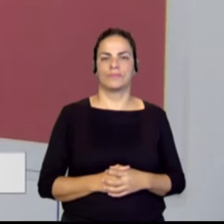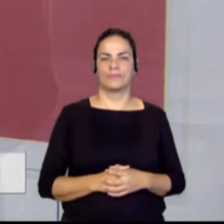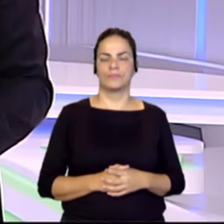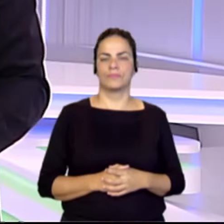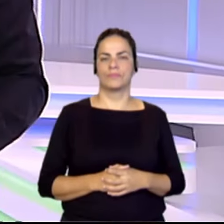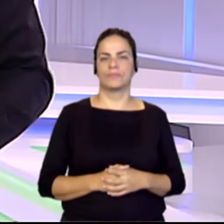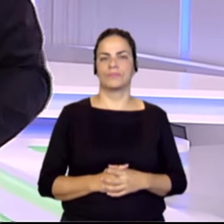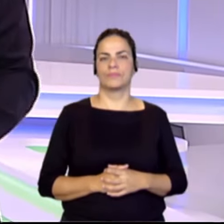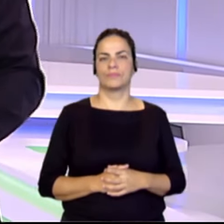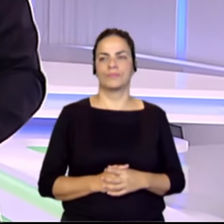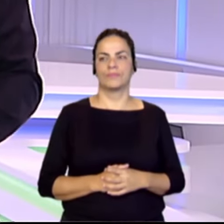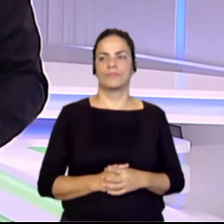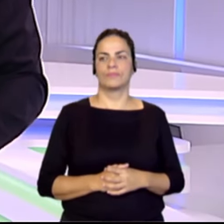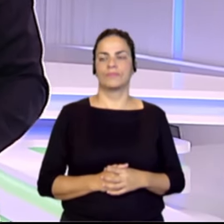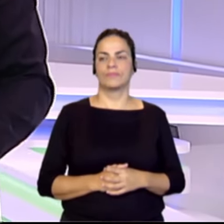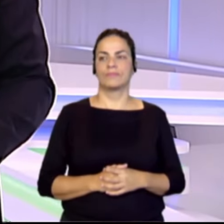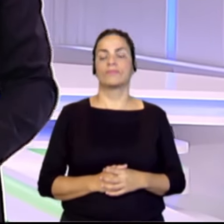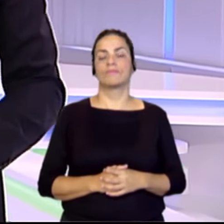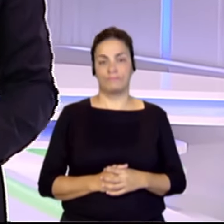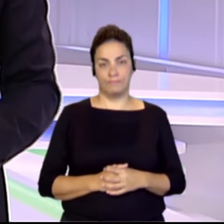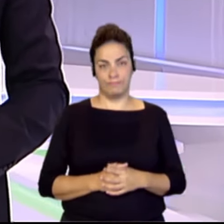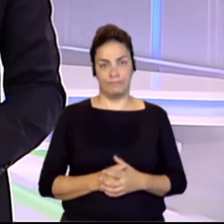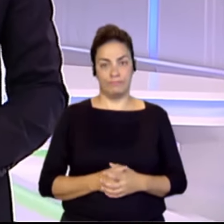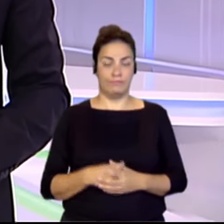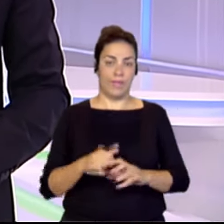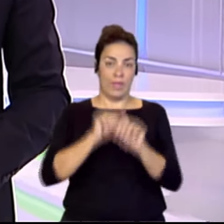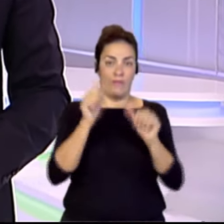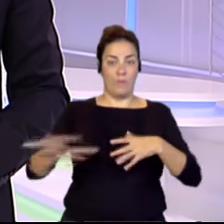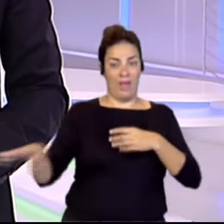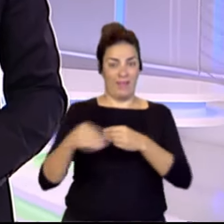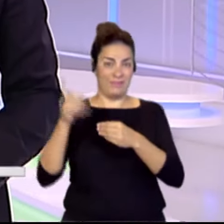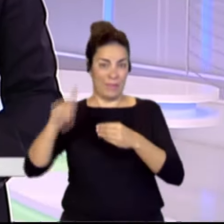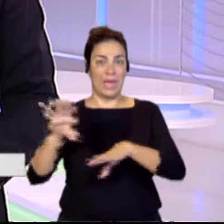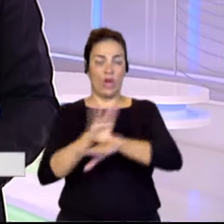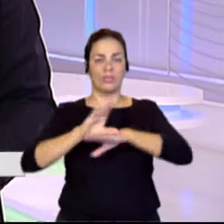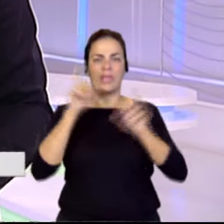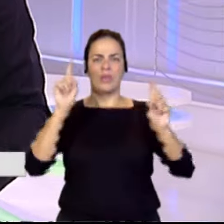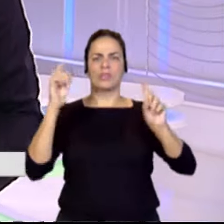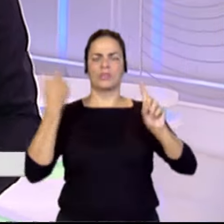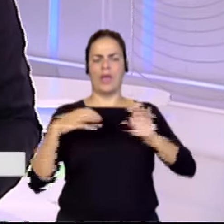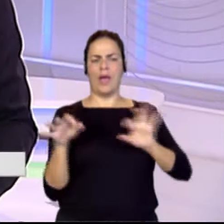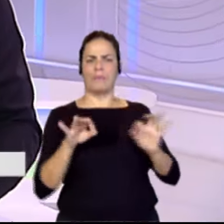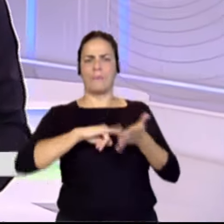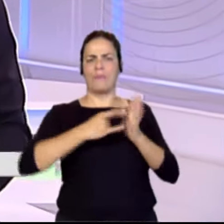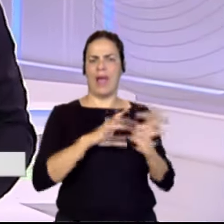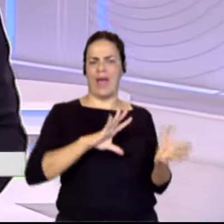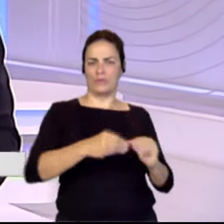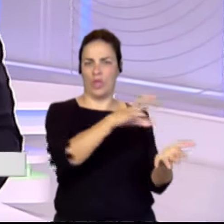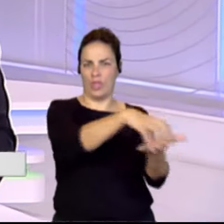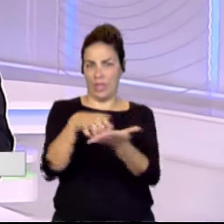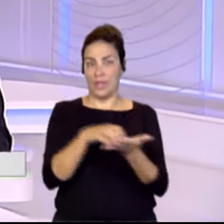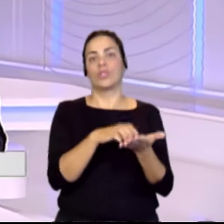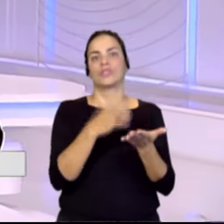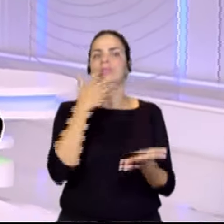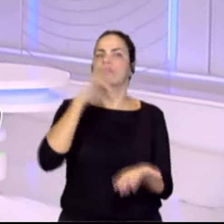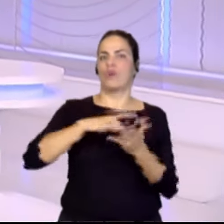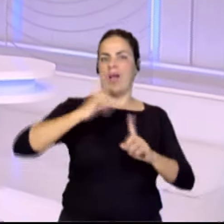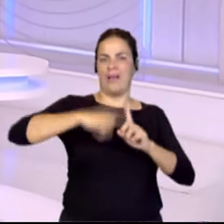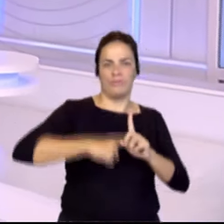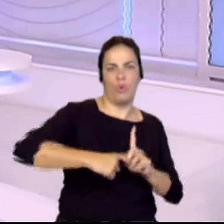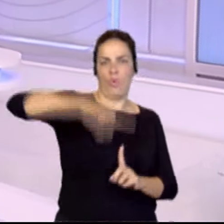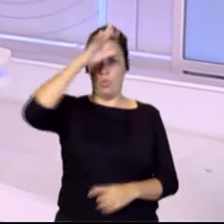telemática de manera complementaria la consejería de Educación ha diseñado también un plan de adaptación de los centros a las altas temperaturas